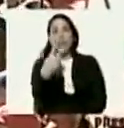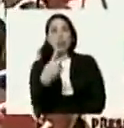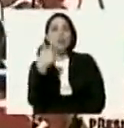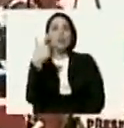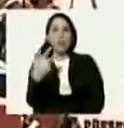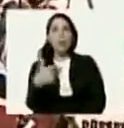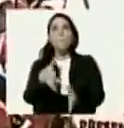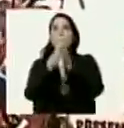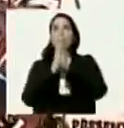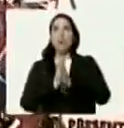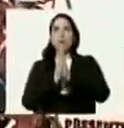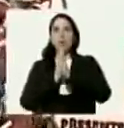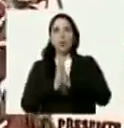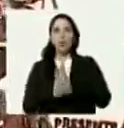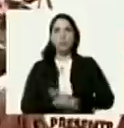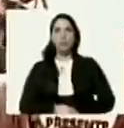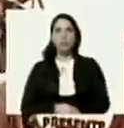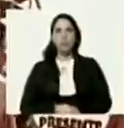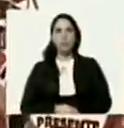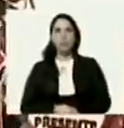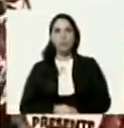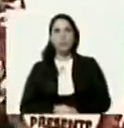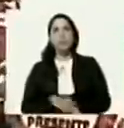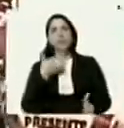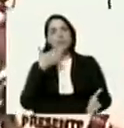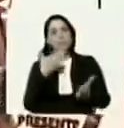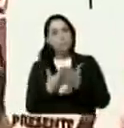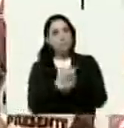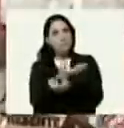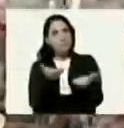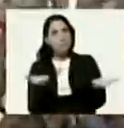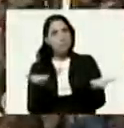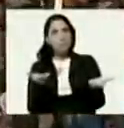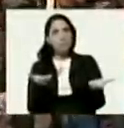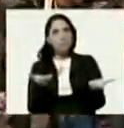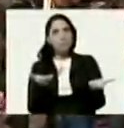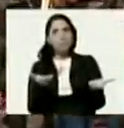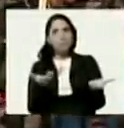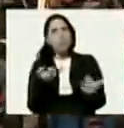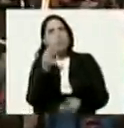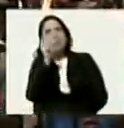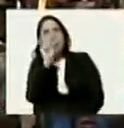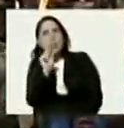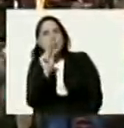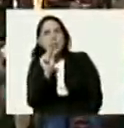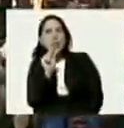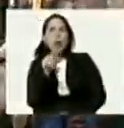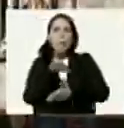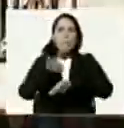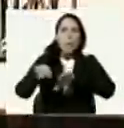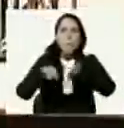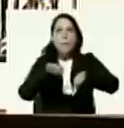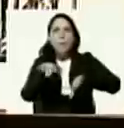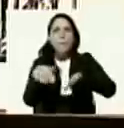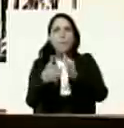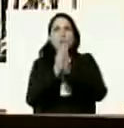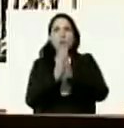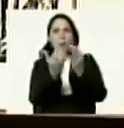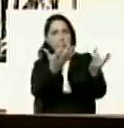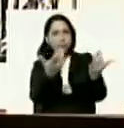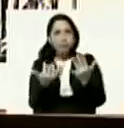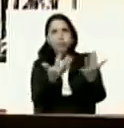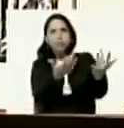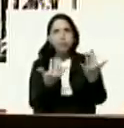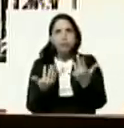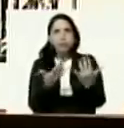dos, tres. Eso es. Un poquito para acá, un poquito para acá, por favor. Un poquito